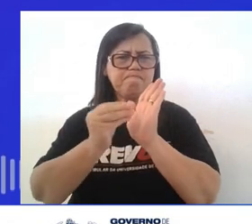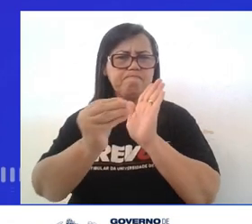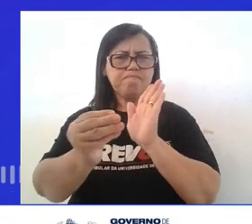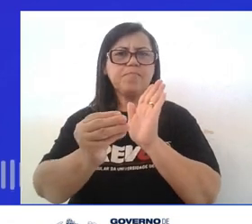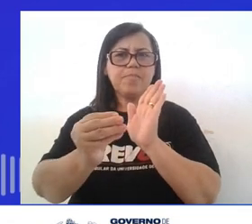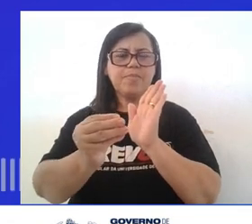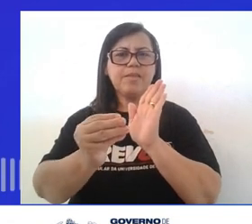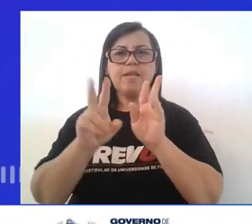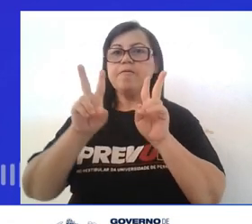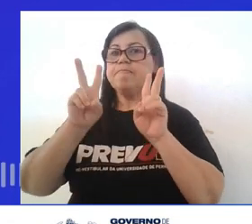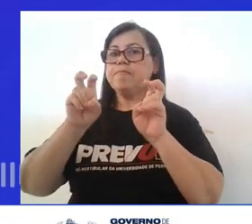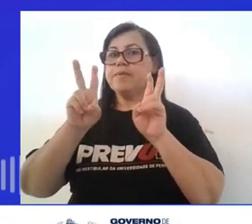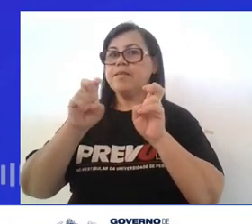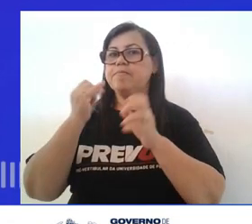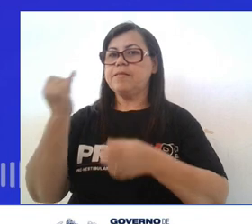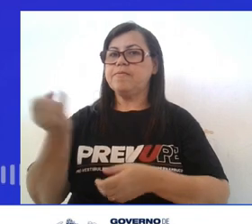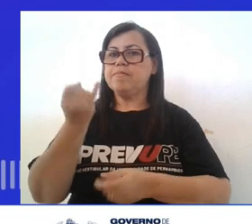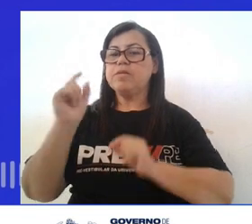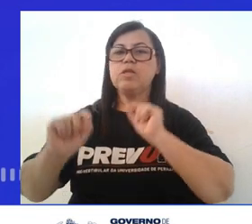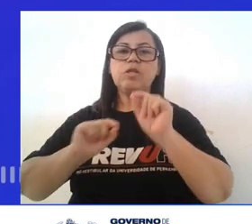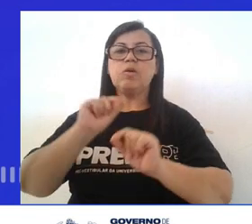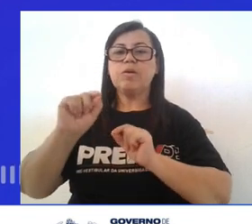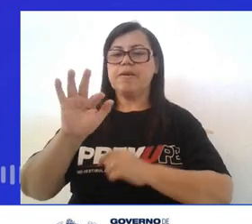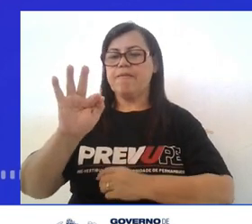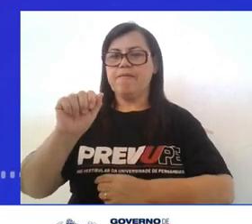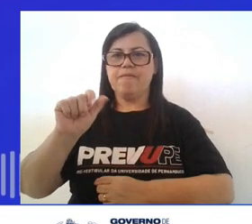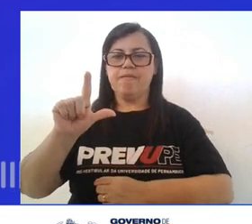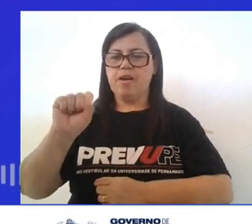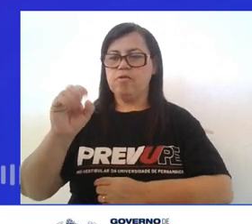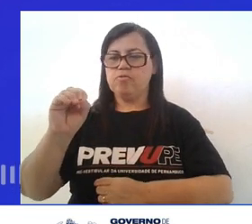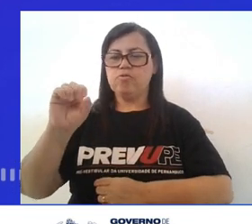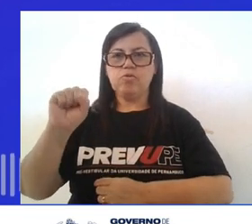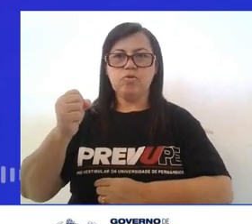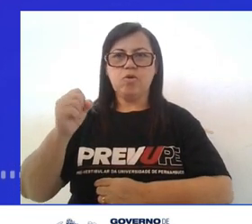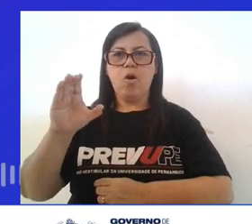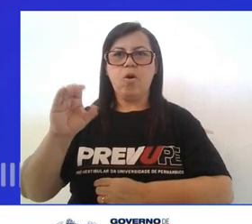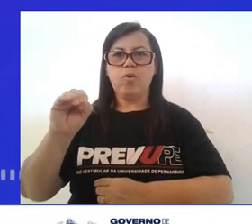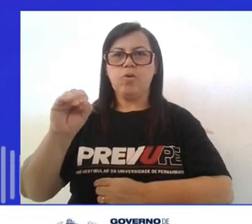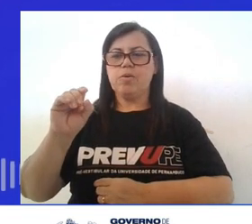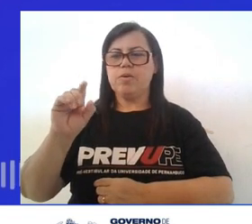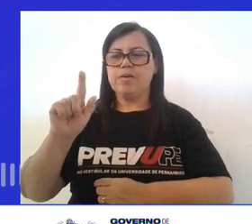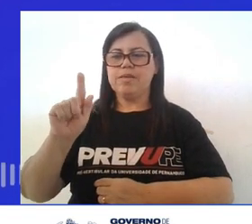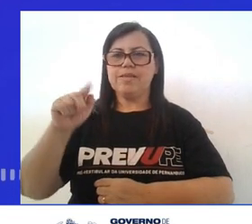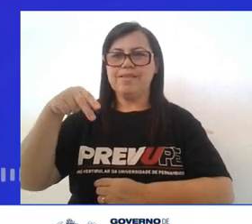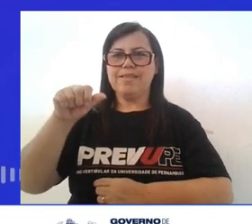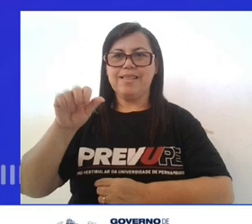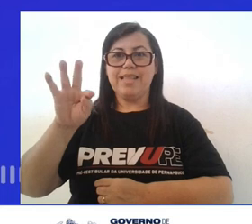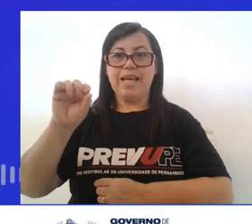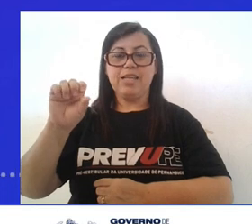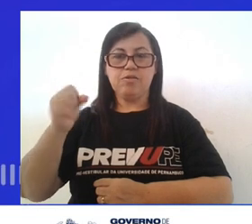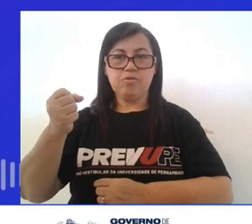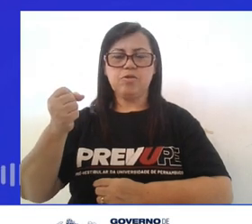de lectura que os va a ayudar mucho también en la producción textual,